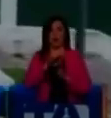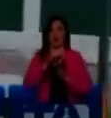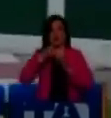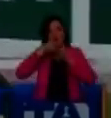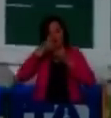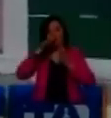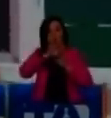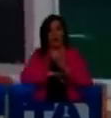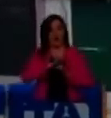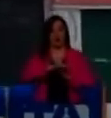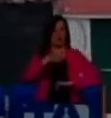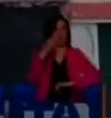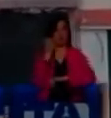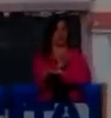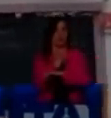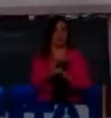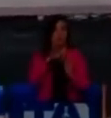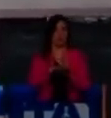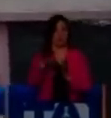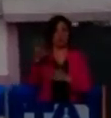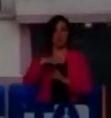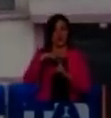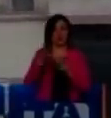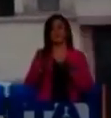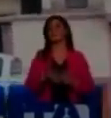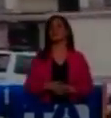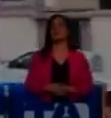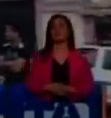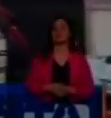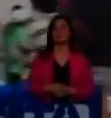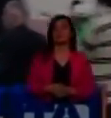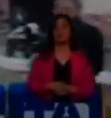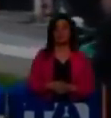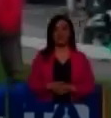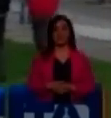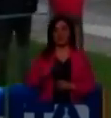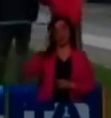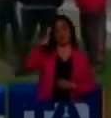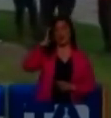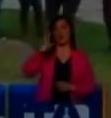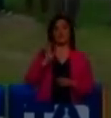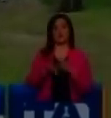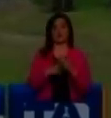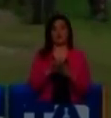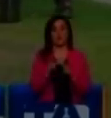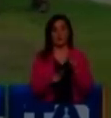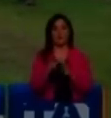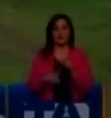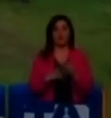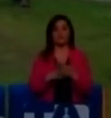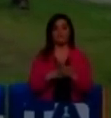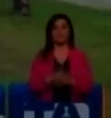en el Parque Neón denominado. Perfecto, bueno, ahí está la preocupación de los moradores que,